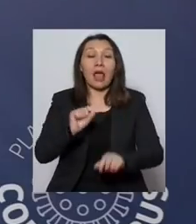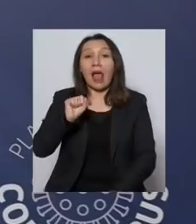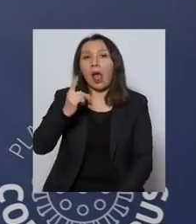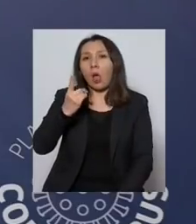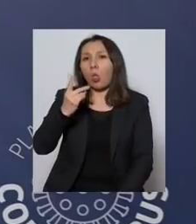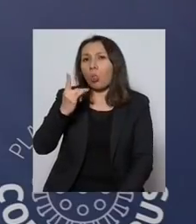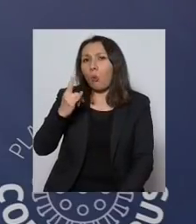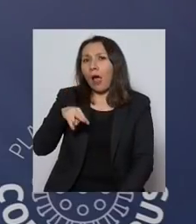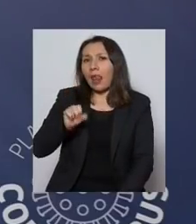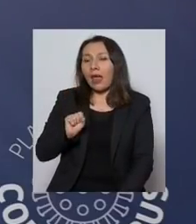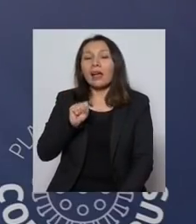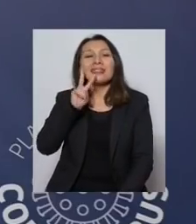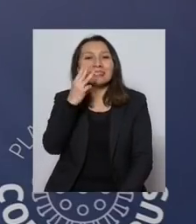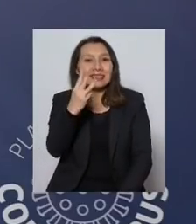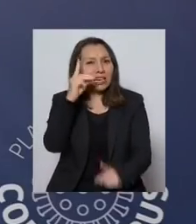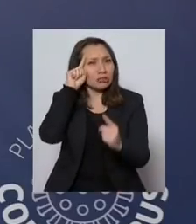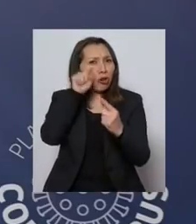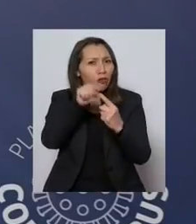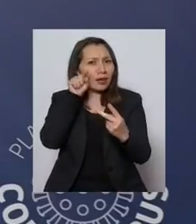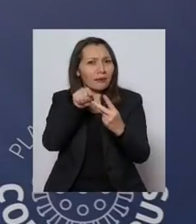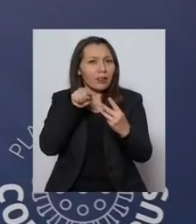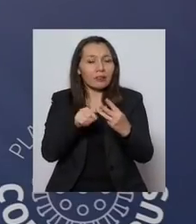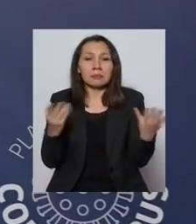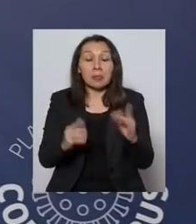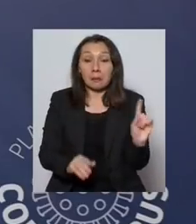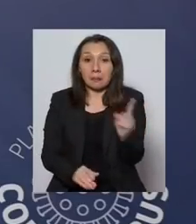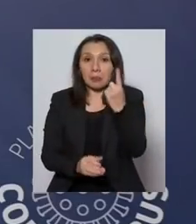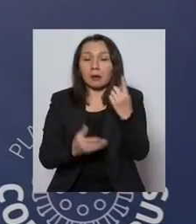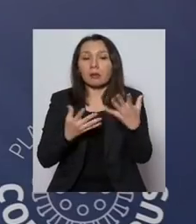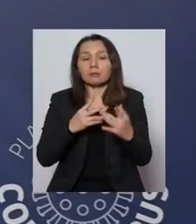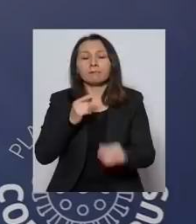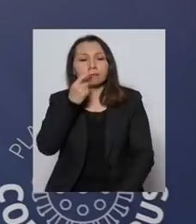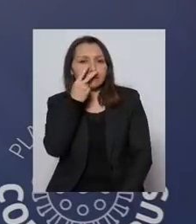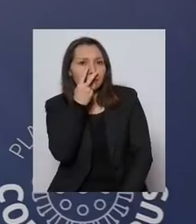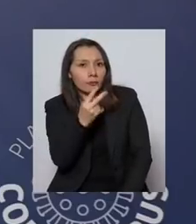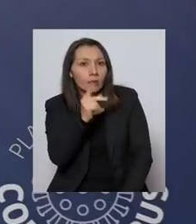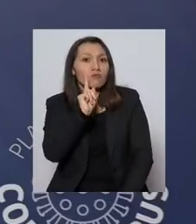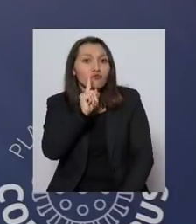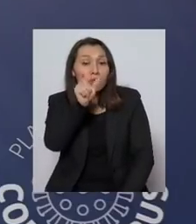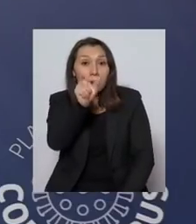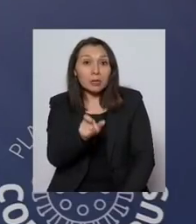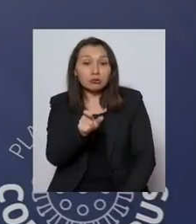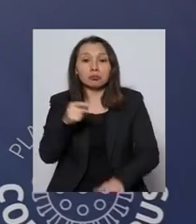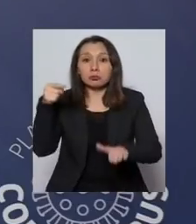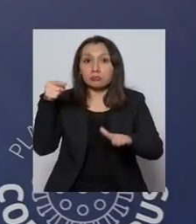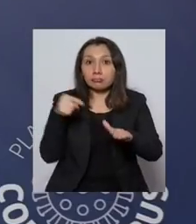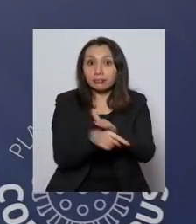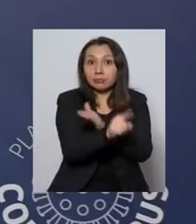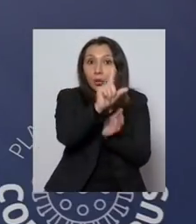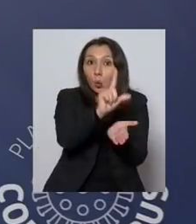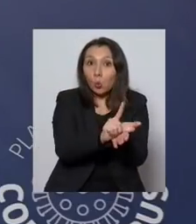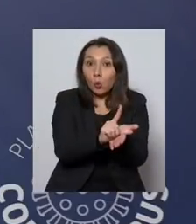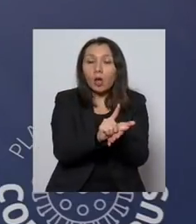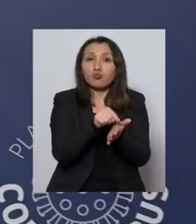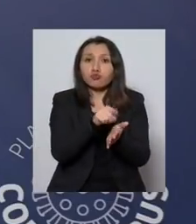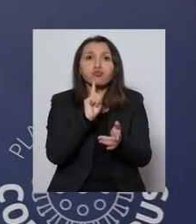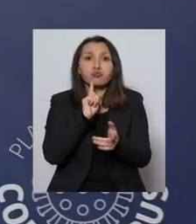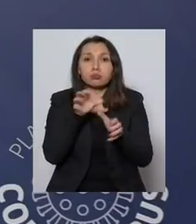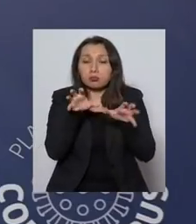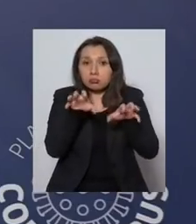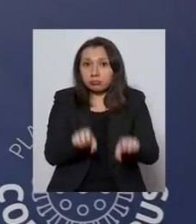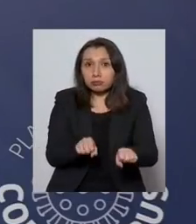sanitaria tiene tres objetivos. El primero, verificar que quienes están ingresando a un lugar que tiene